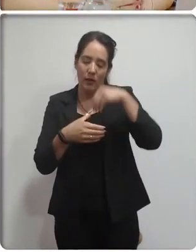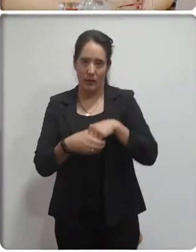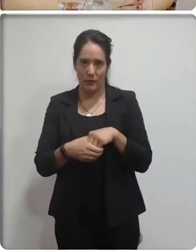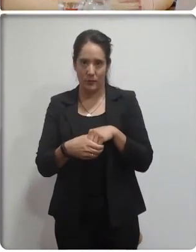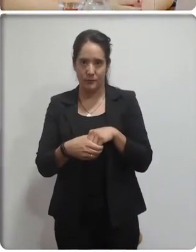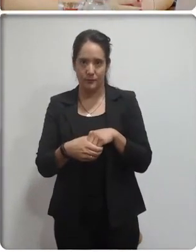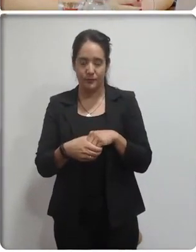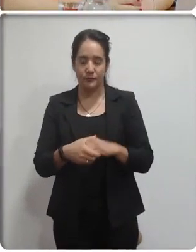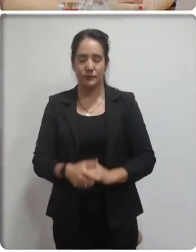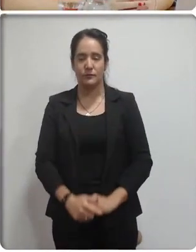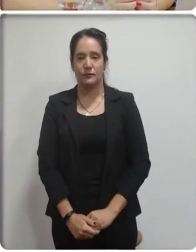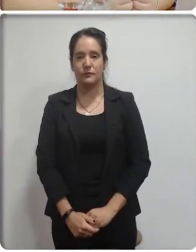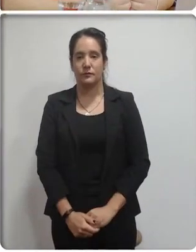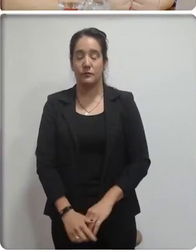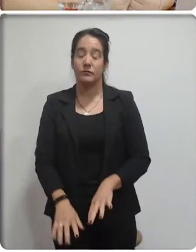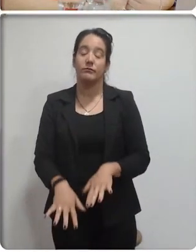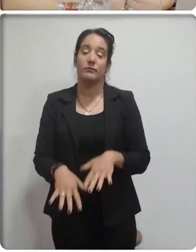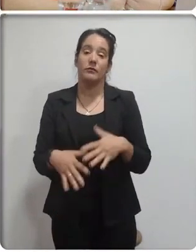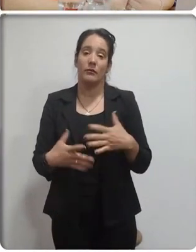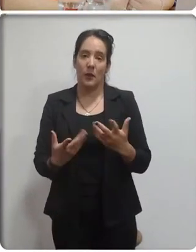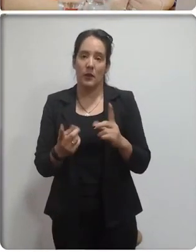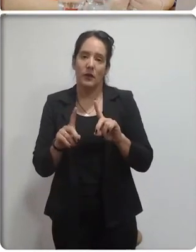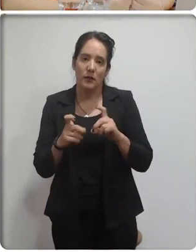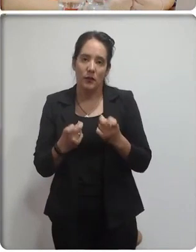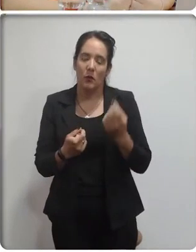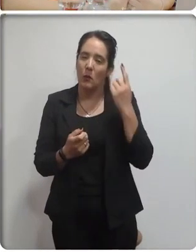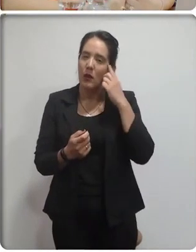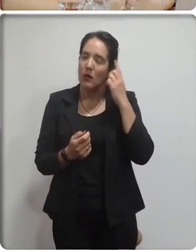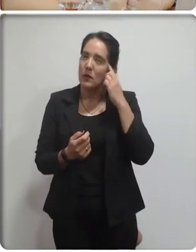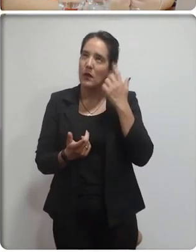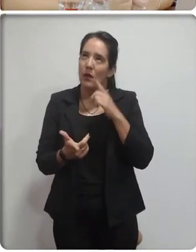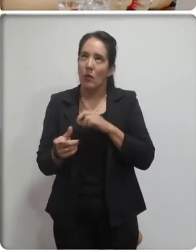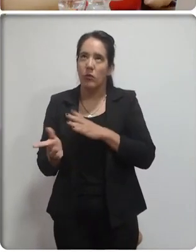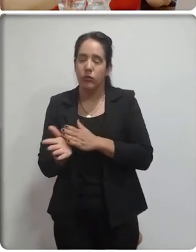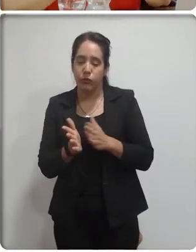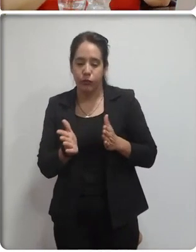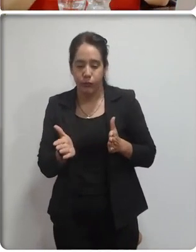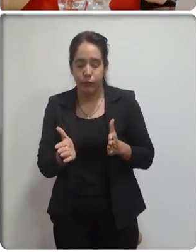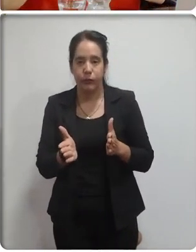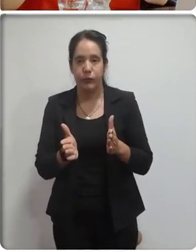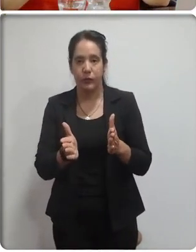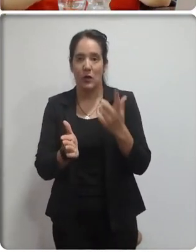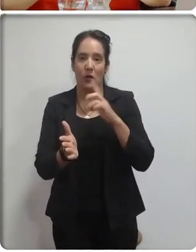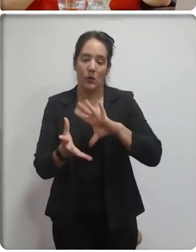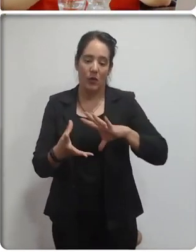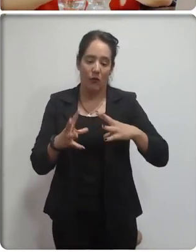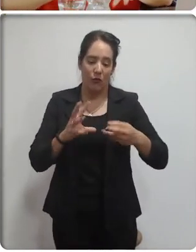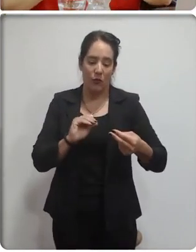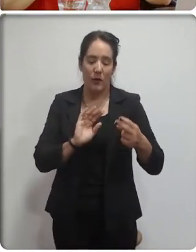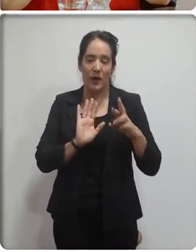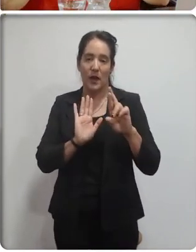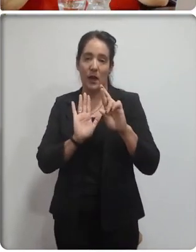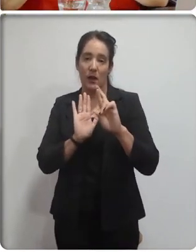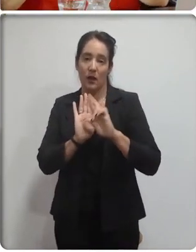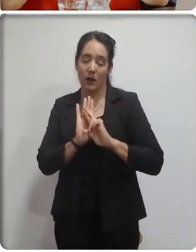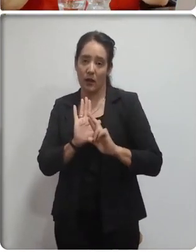eso, que tal vez se hace necesario pensar en forma paralela en una especie de reglamento